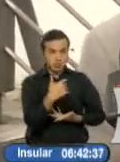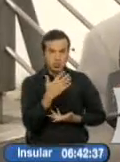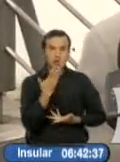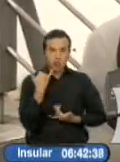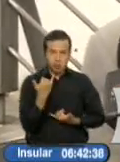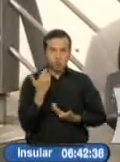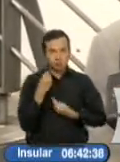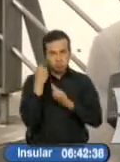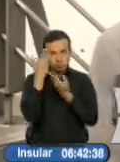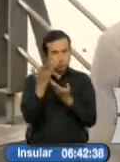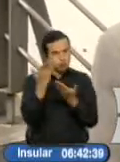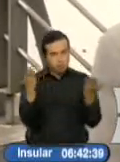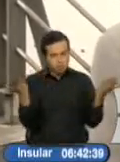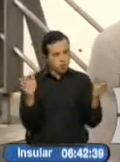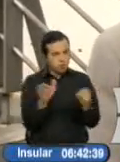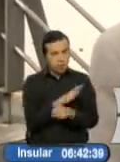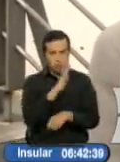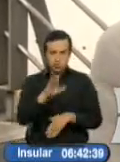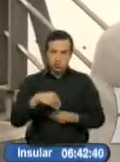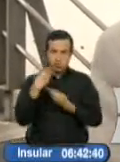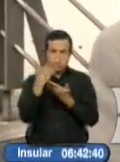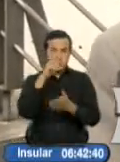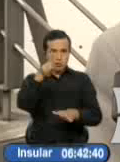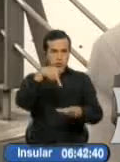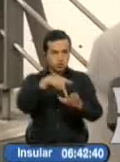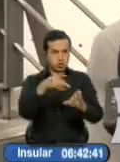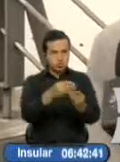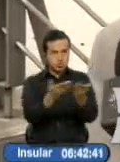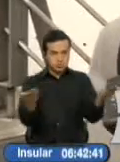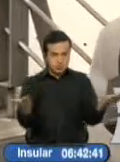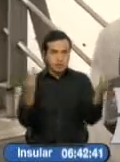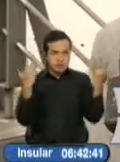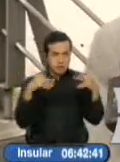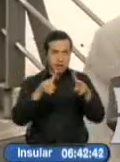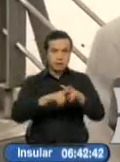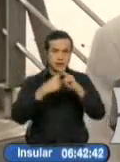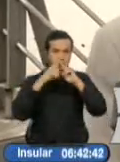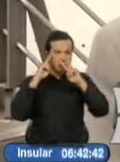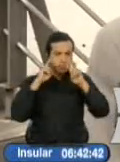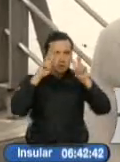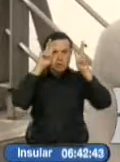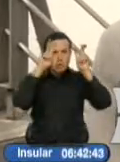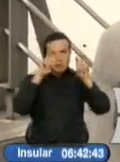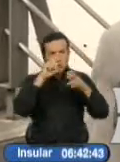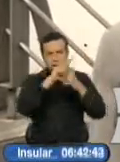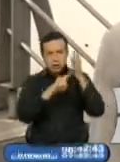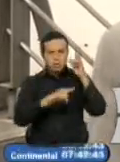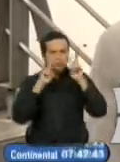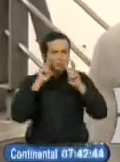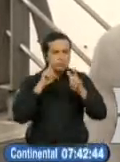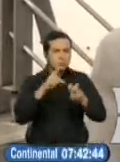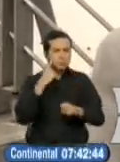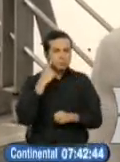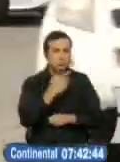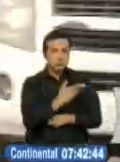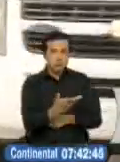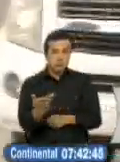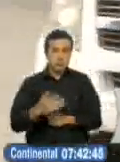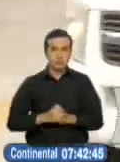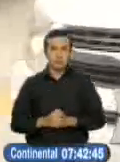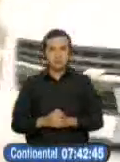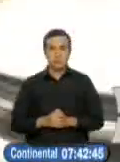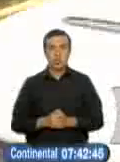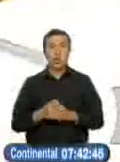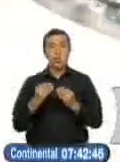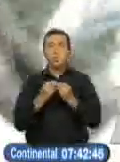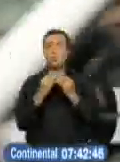presentaron, entregaron la evidencia a los peritos, se aperturaron todos los contenidos de la cadena de custodia. Debido